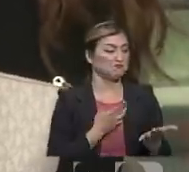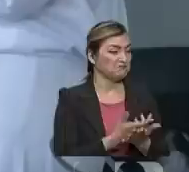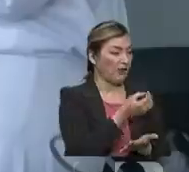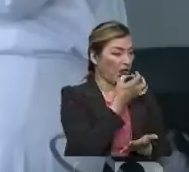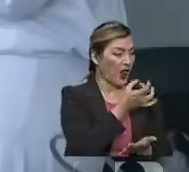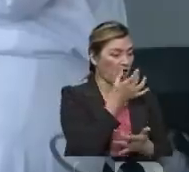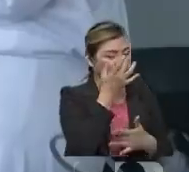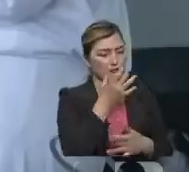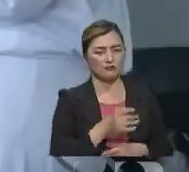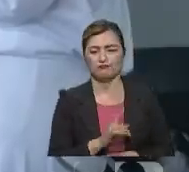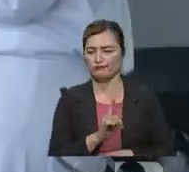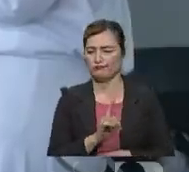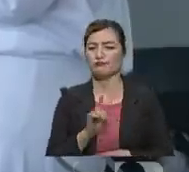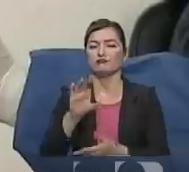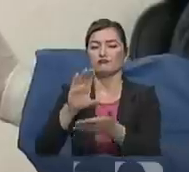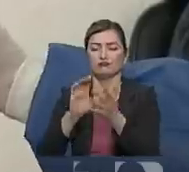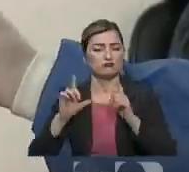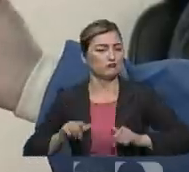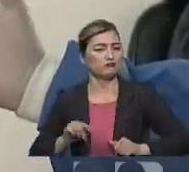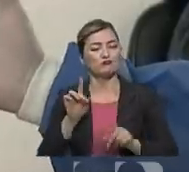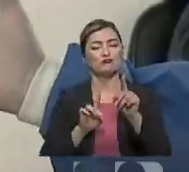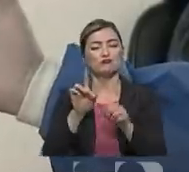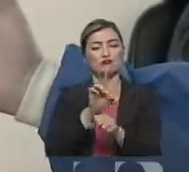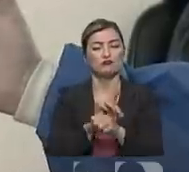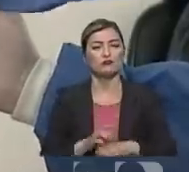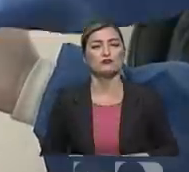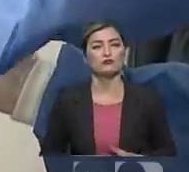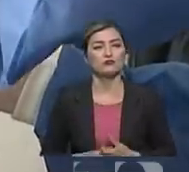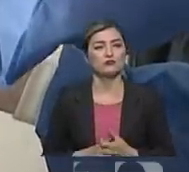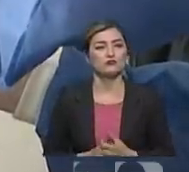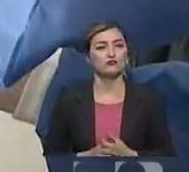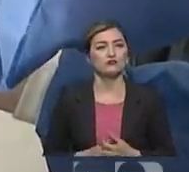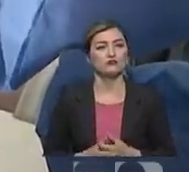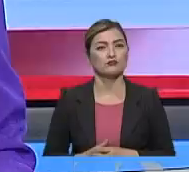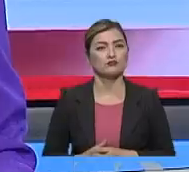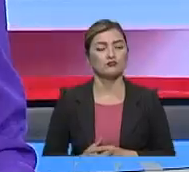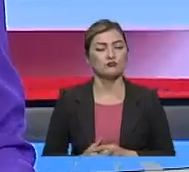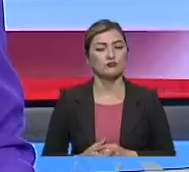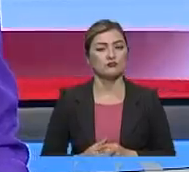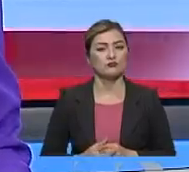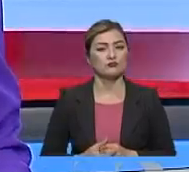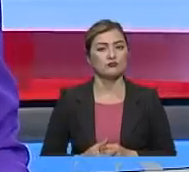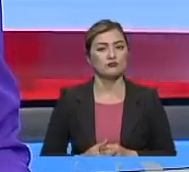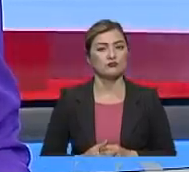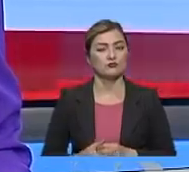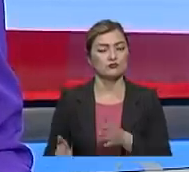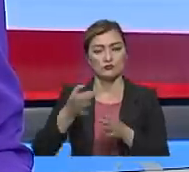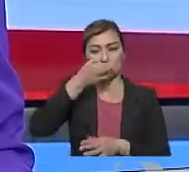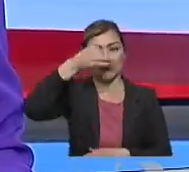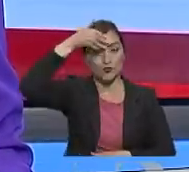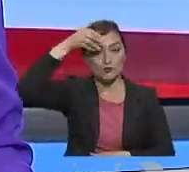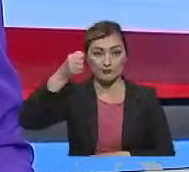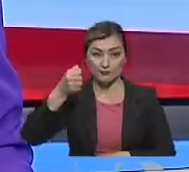salud en caso de requerir un diagnóstico médico. En Quito, María Gracia Acosta, 24 horas. En Santo Domingo de